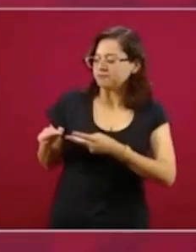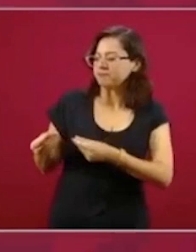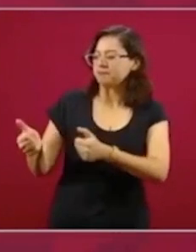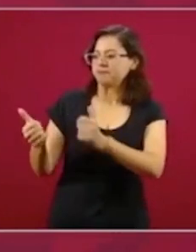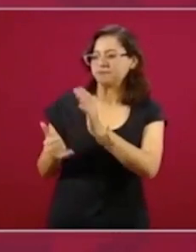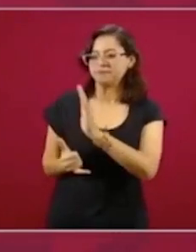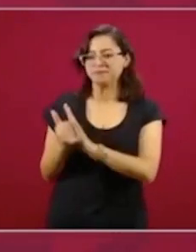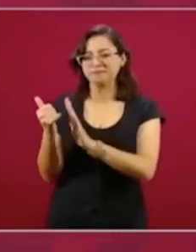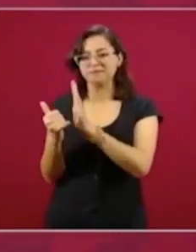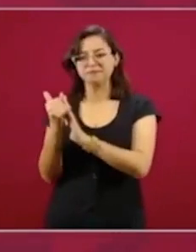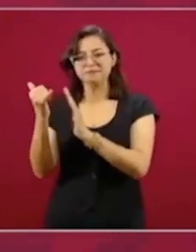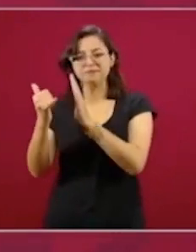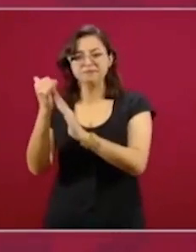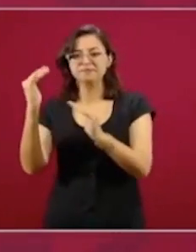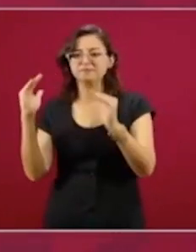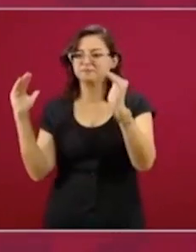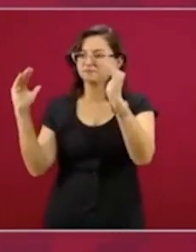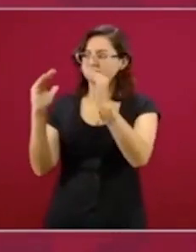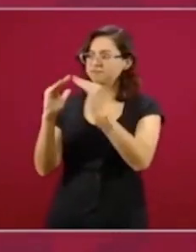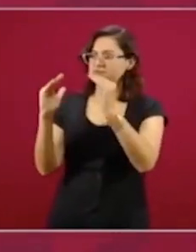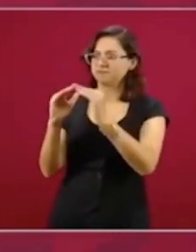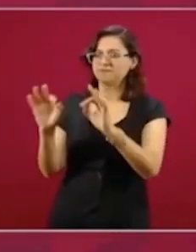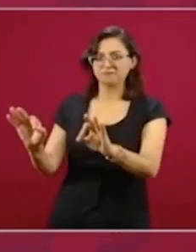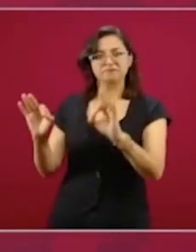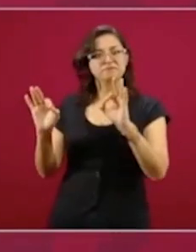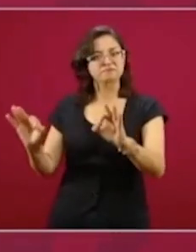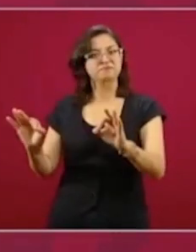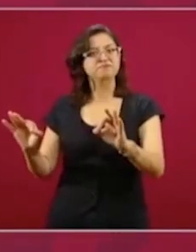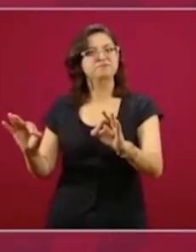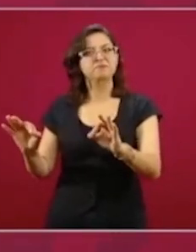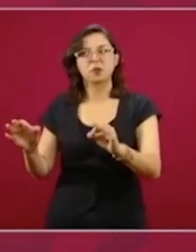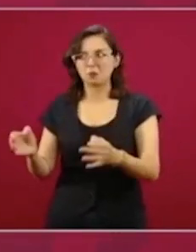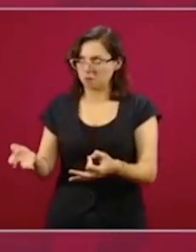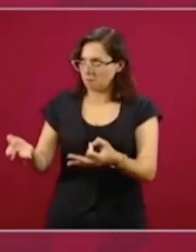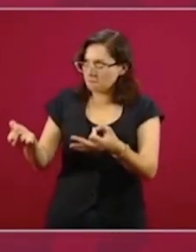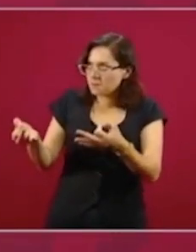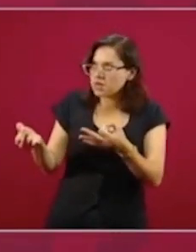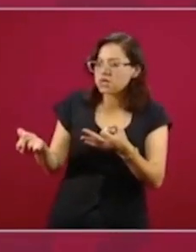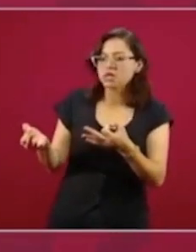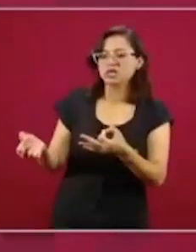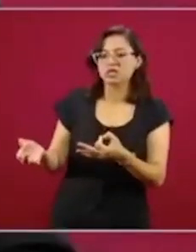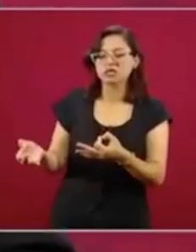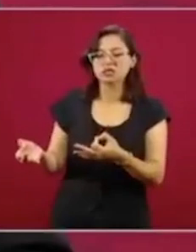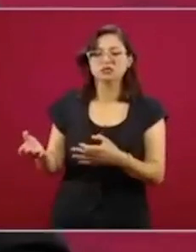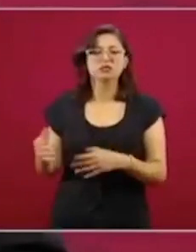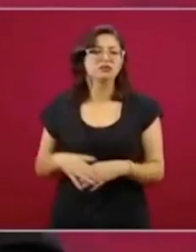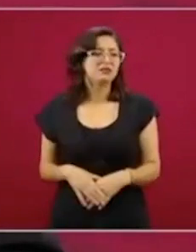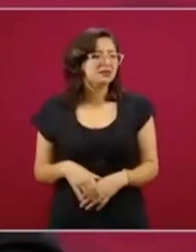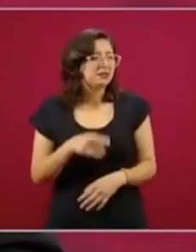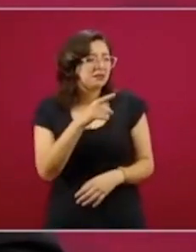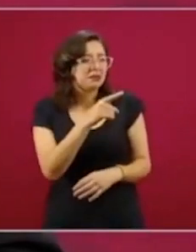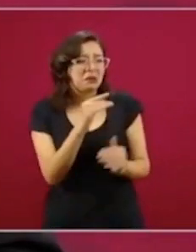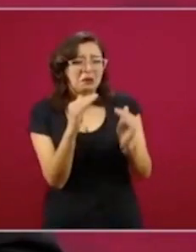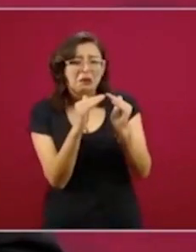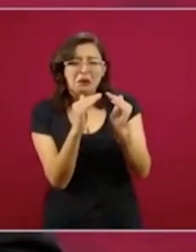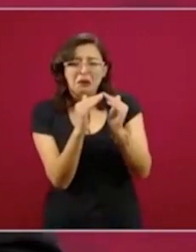y hagan casas buenas no los huevitos